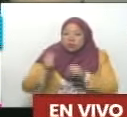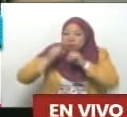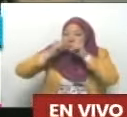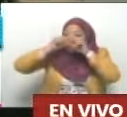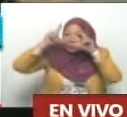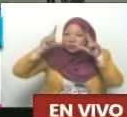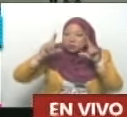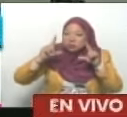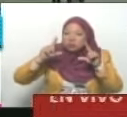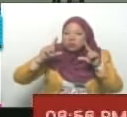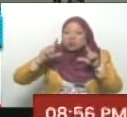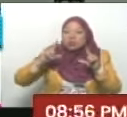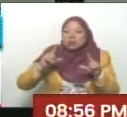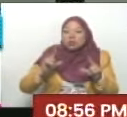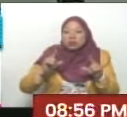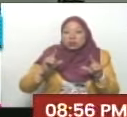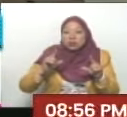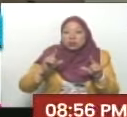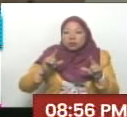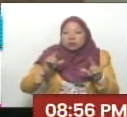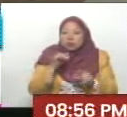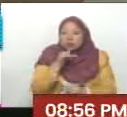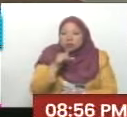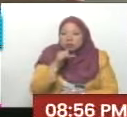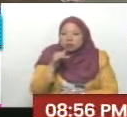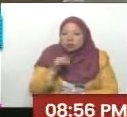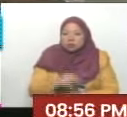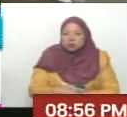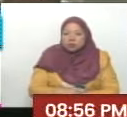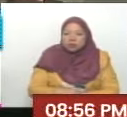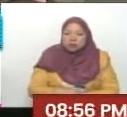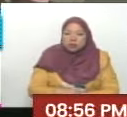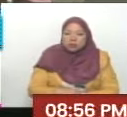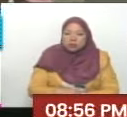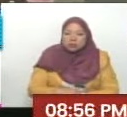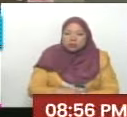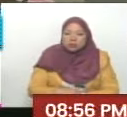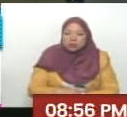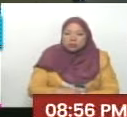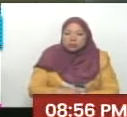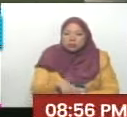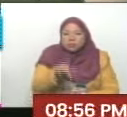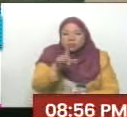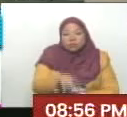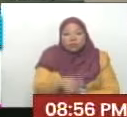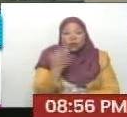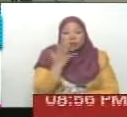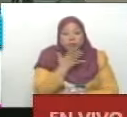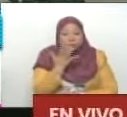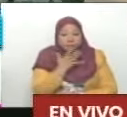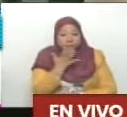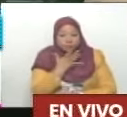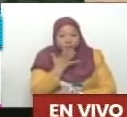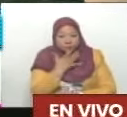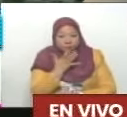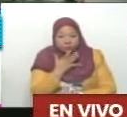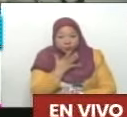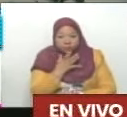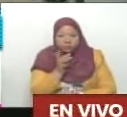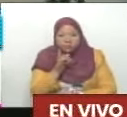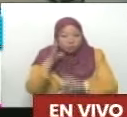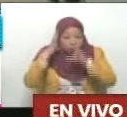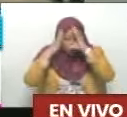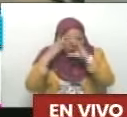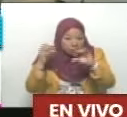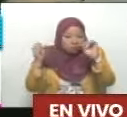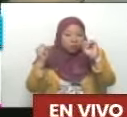impresionantes. Entonces yo le dije, mira, ven acá, yo siempre ando echando broma. Ya el embajador sabe